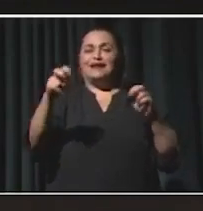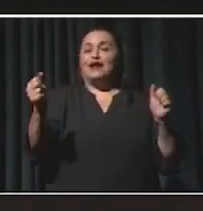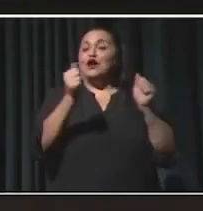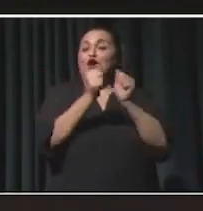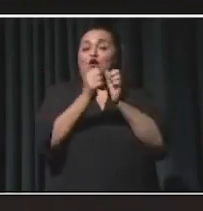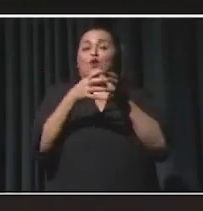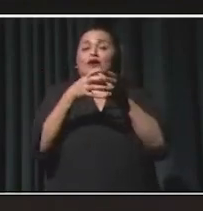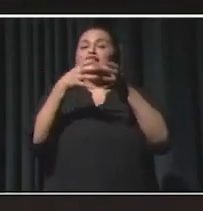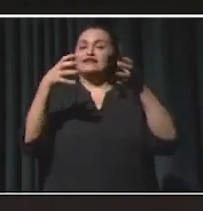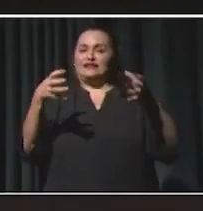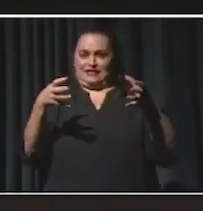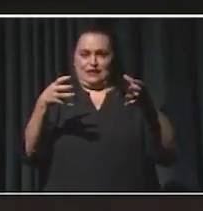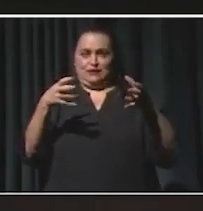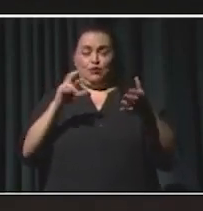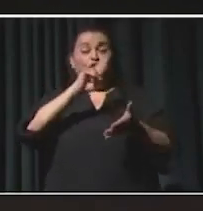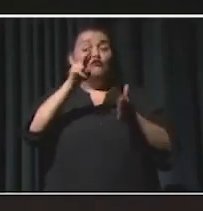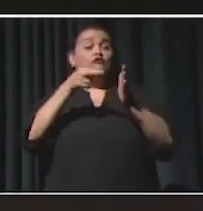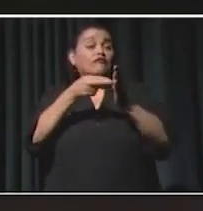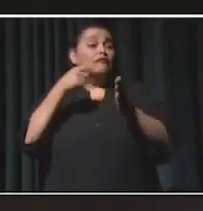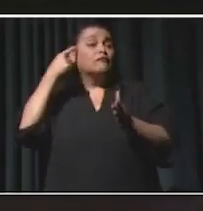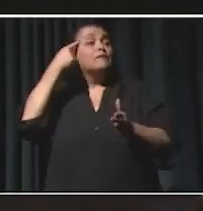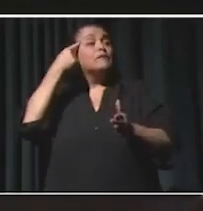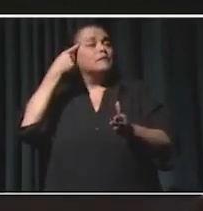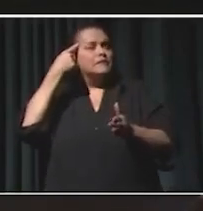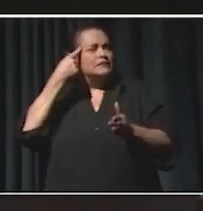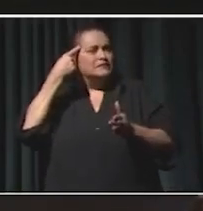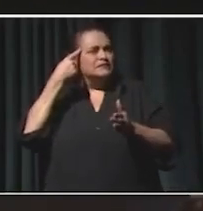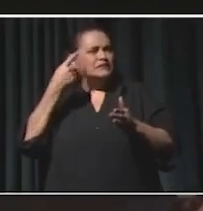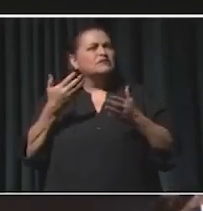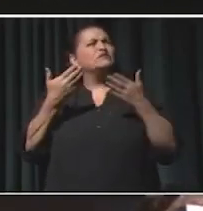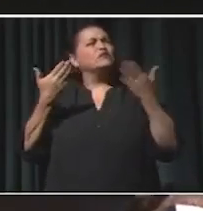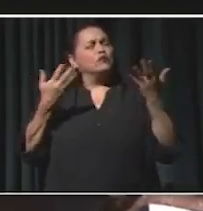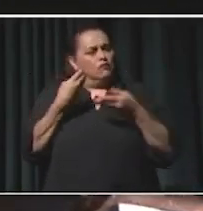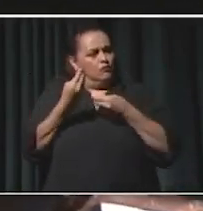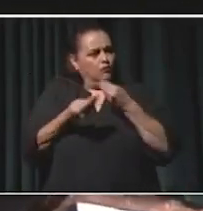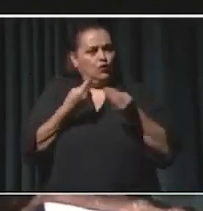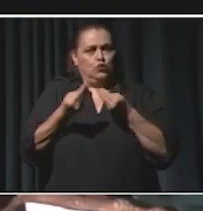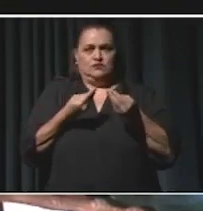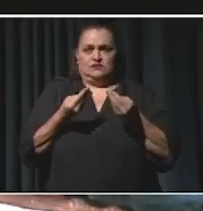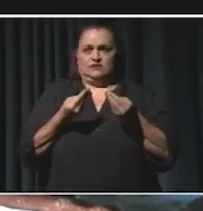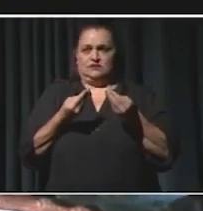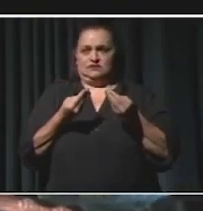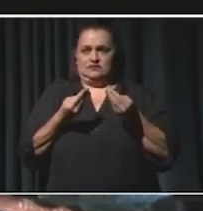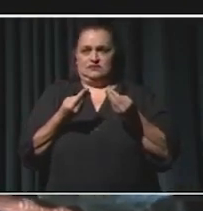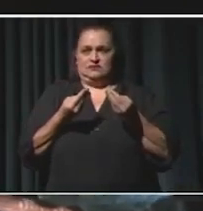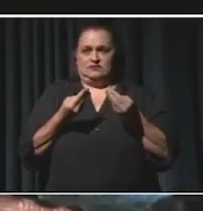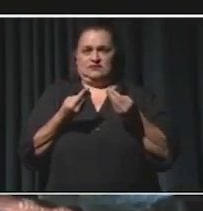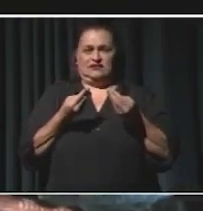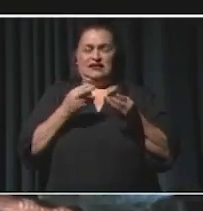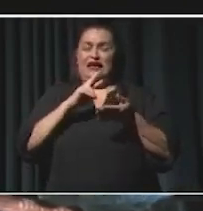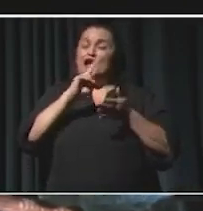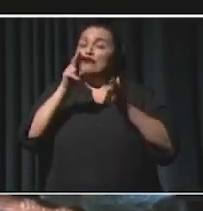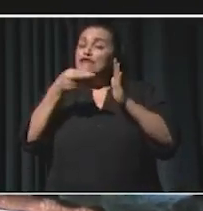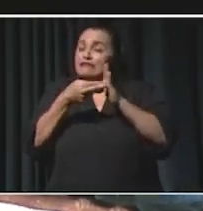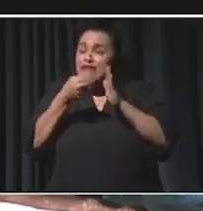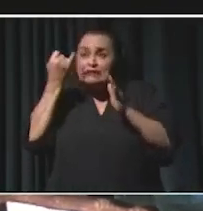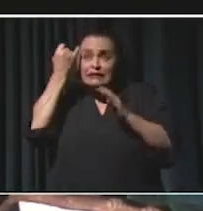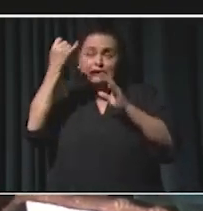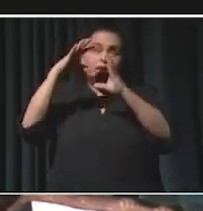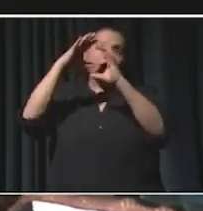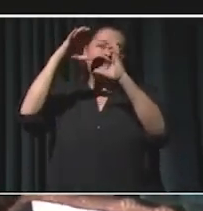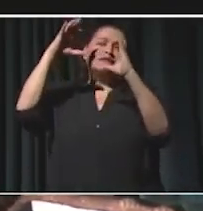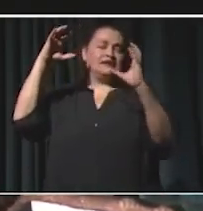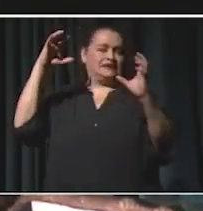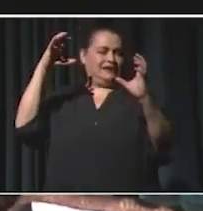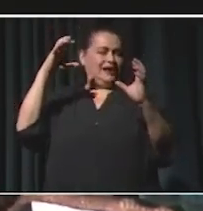de repensar cómo producimos, de reimaginar y encarnar esa